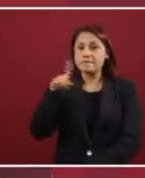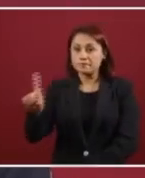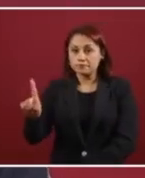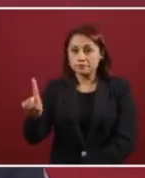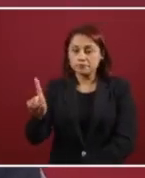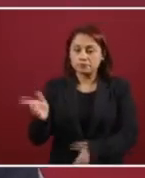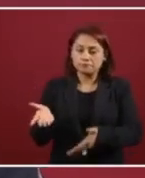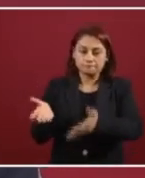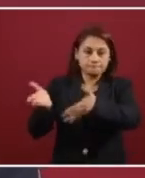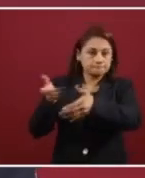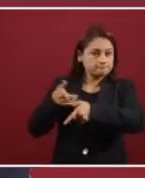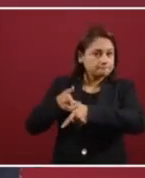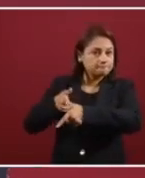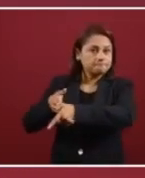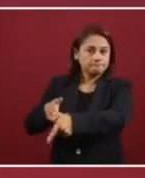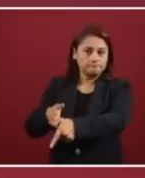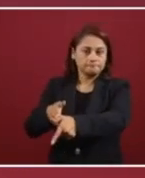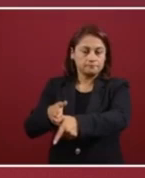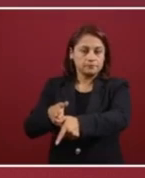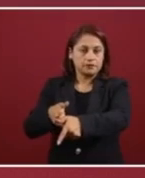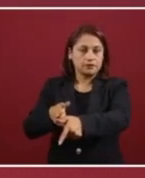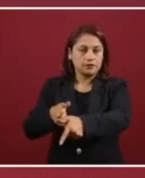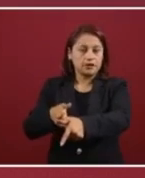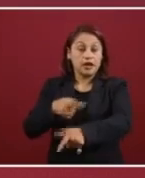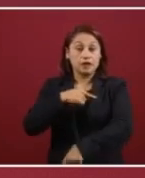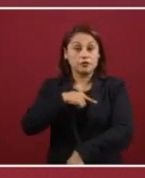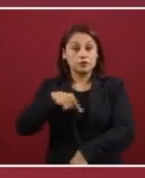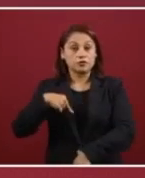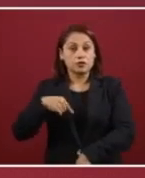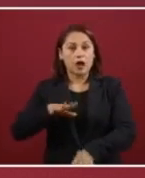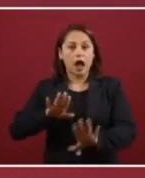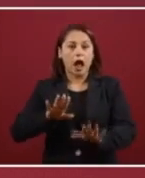nosotros a detener, a parar